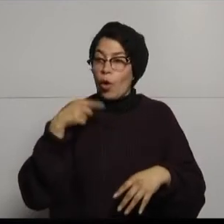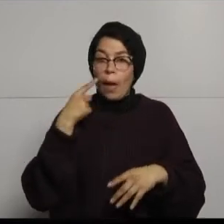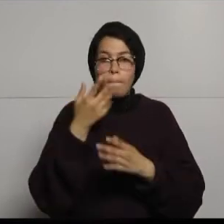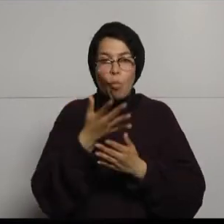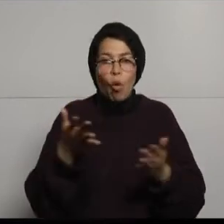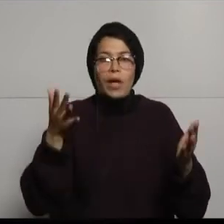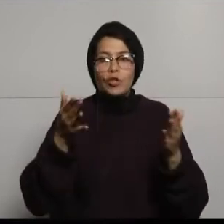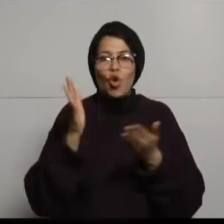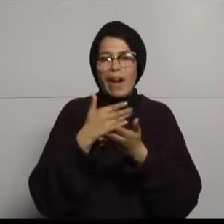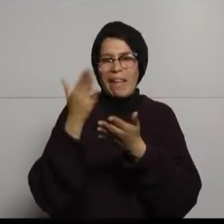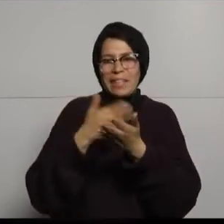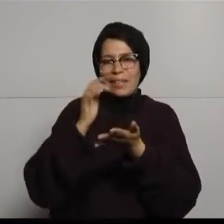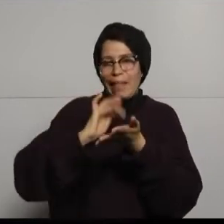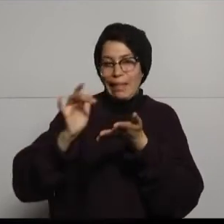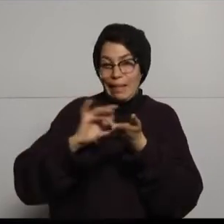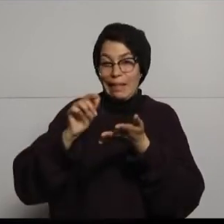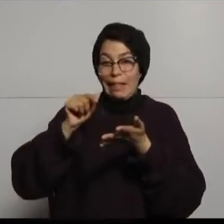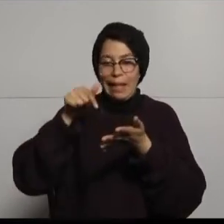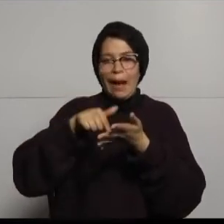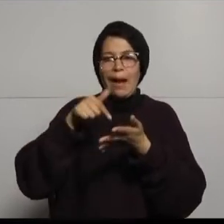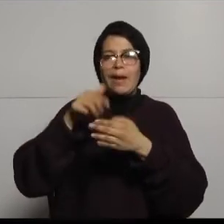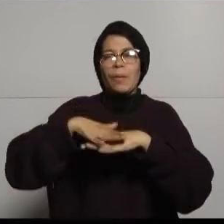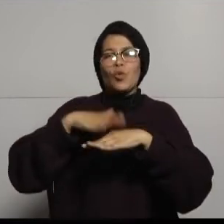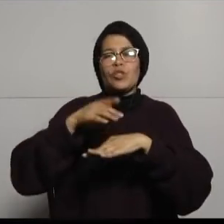el paréntesis, la hace mi hijo con un curador de arte.